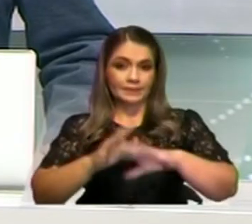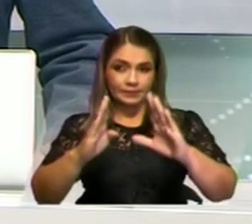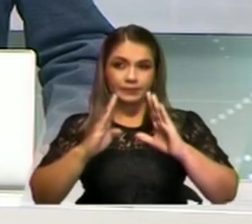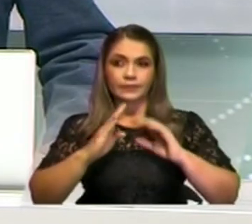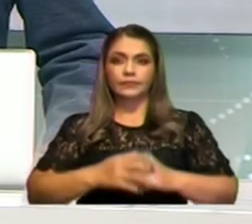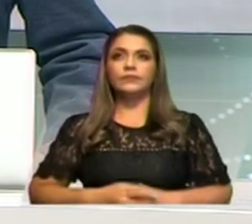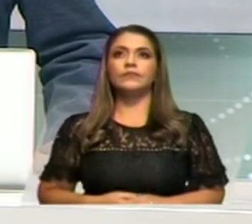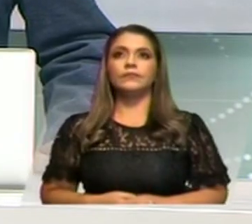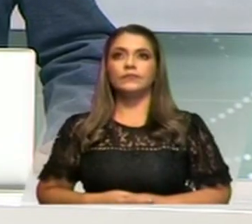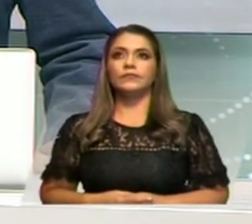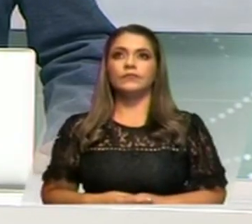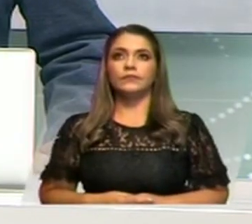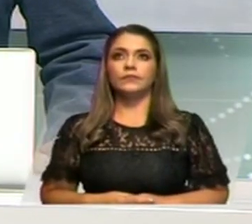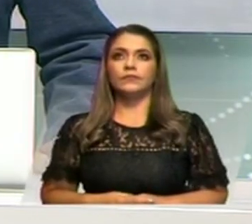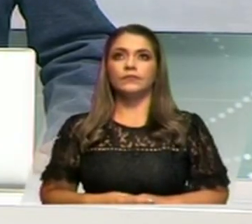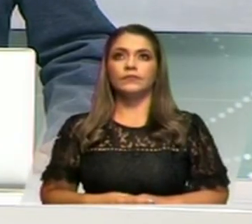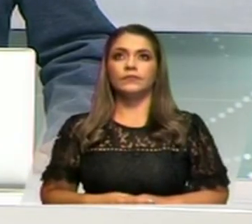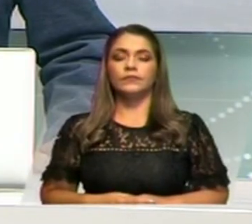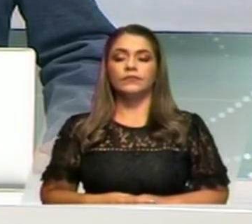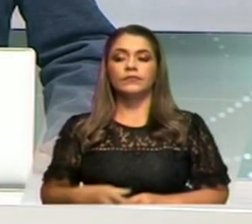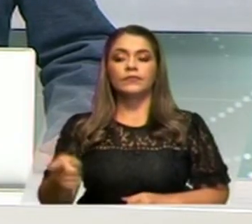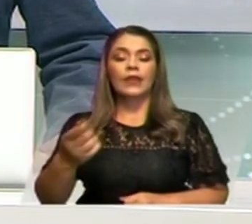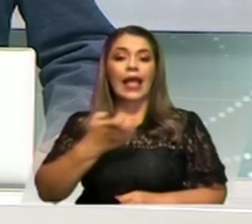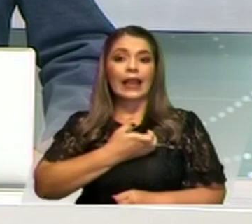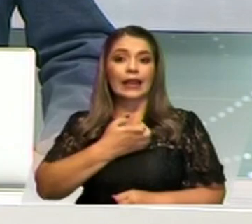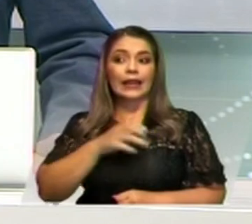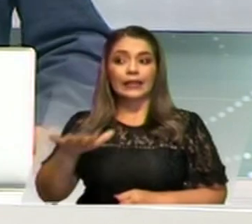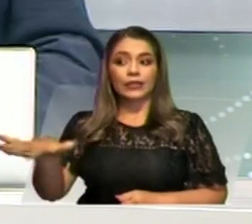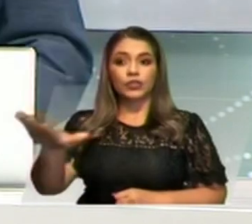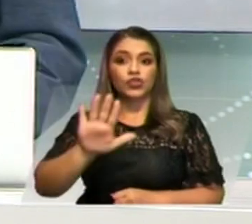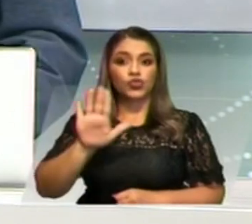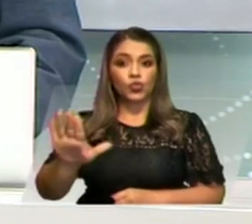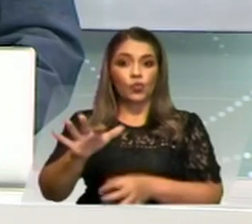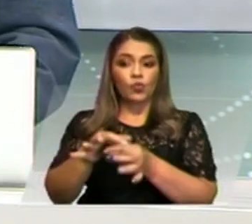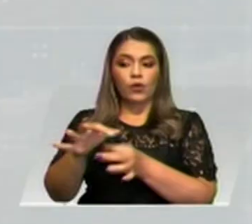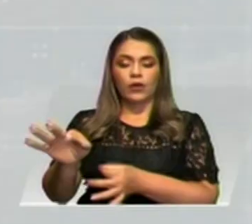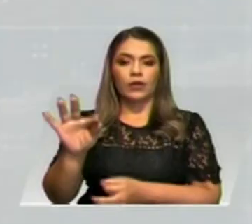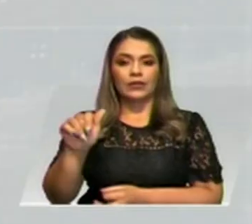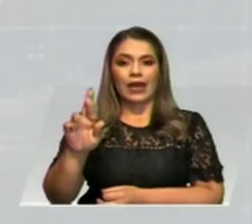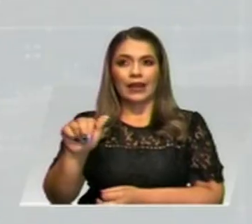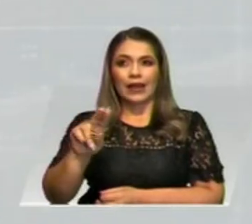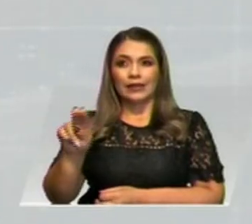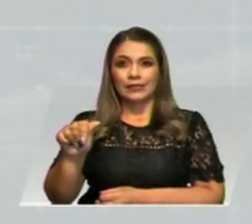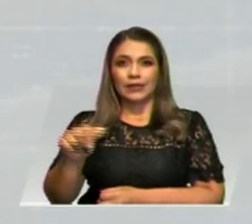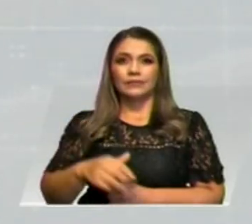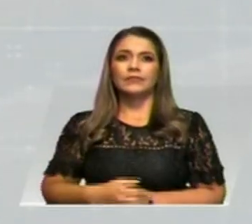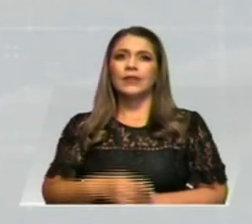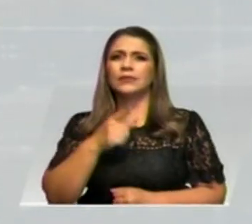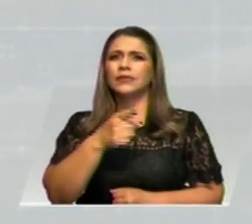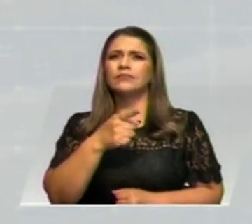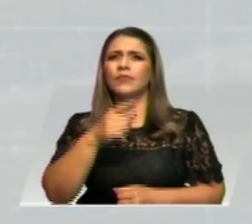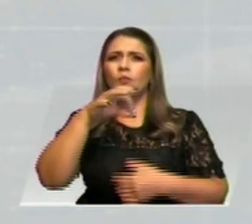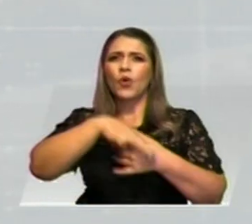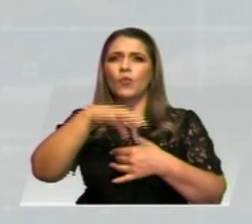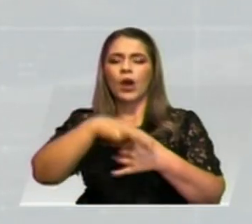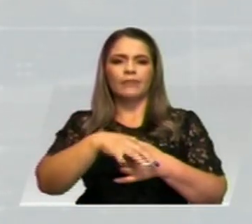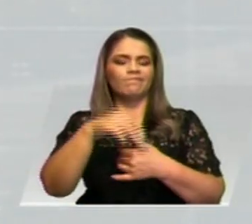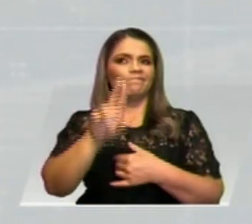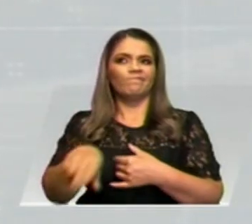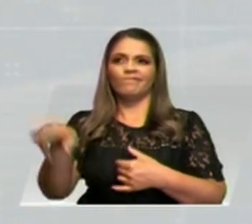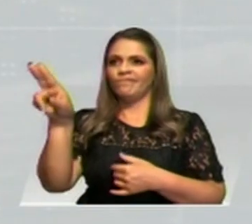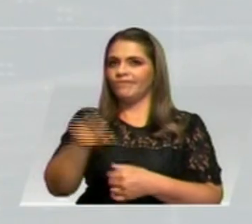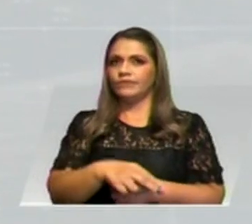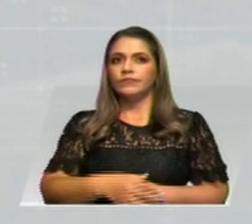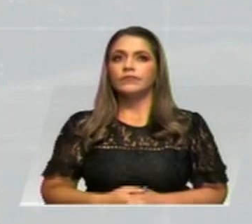Fue confirmada la nulidad electoral del alcalde de Tarazá, Dawinson Gómez Tamayo. Veamos entonces lo que está sucediendo. El acto